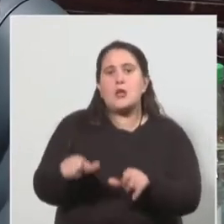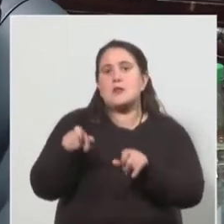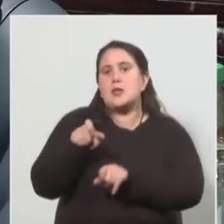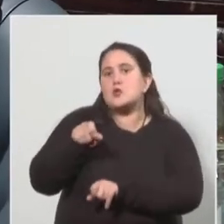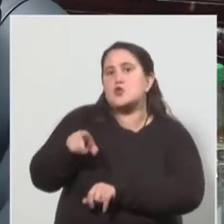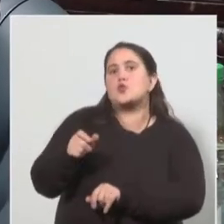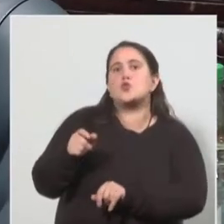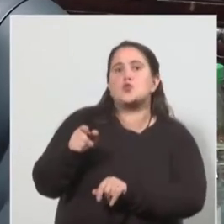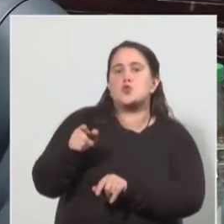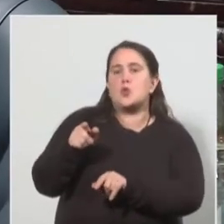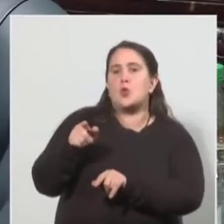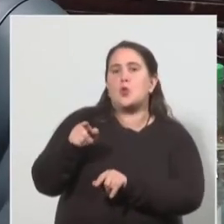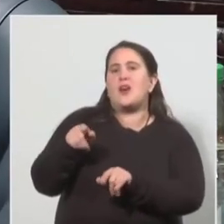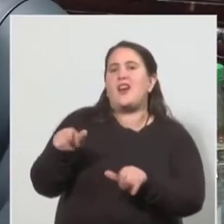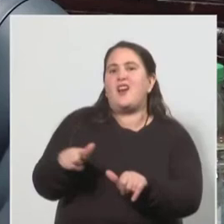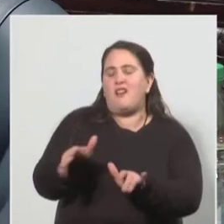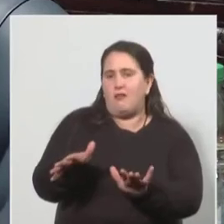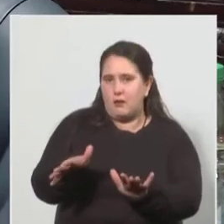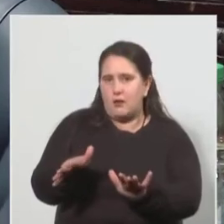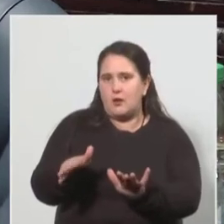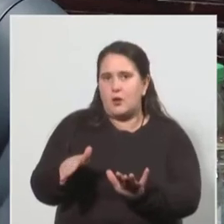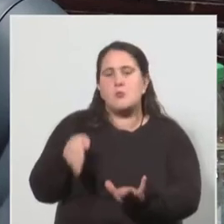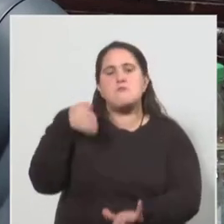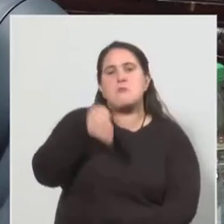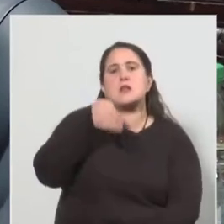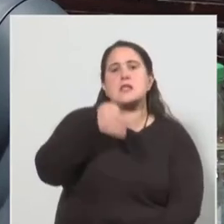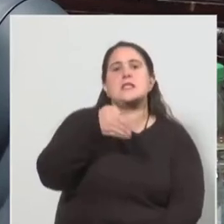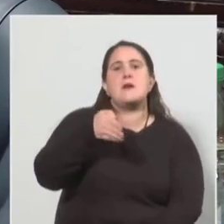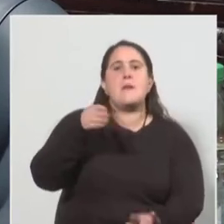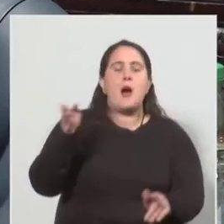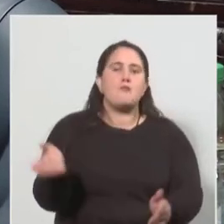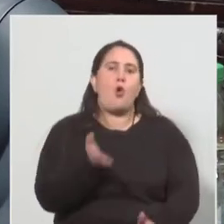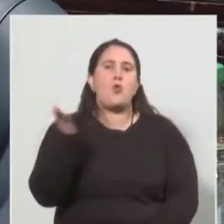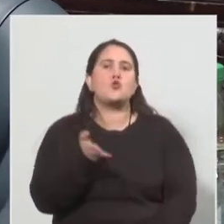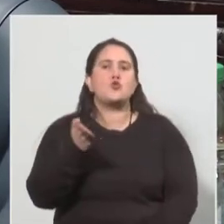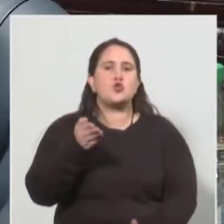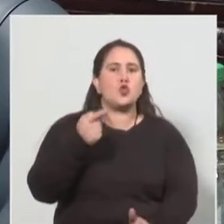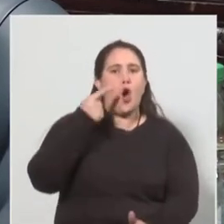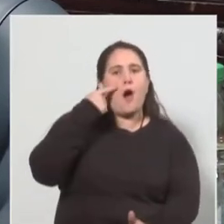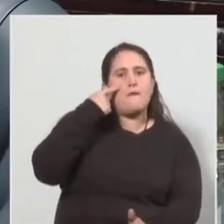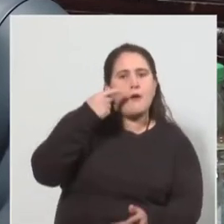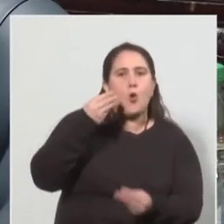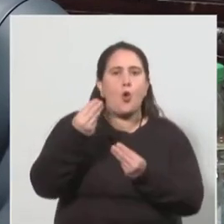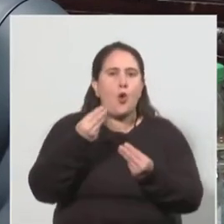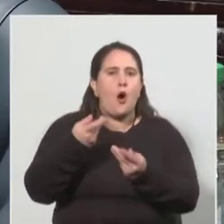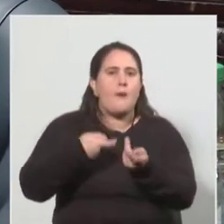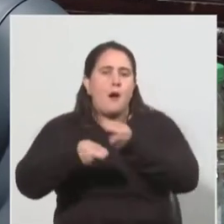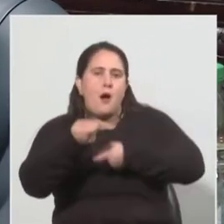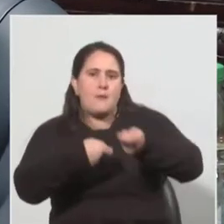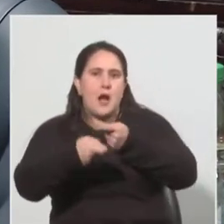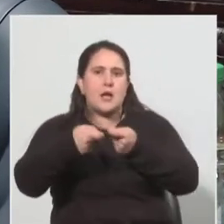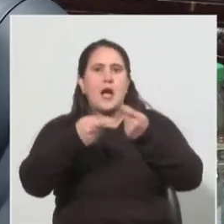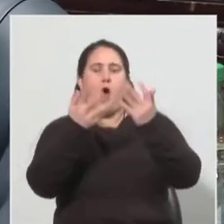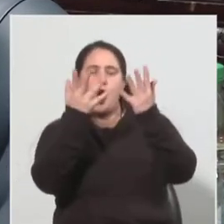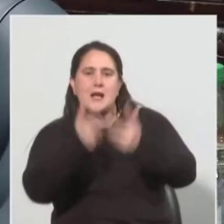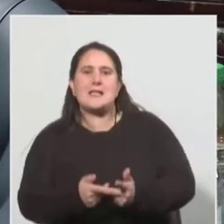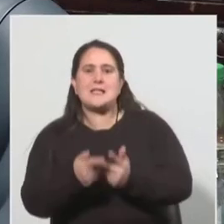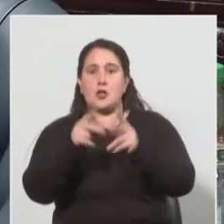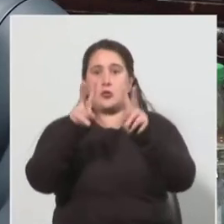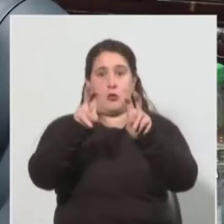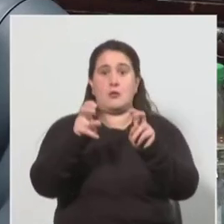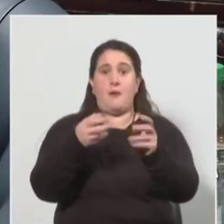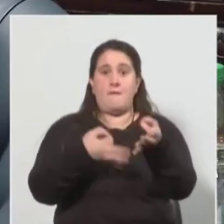principal su participación en la cadena de producción, logística y comercialización internacional de